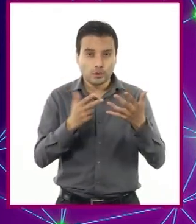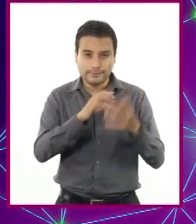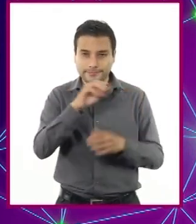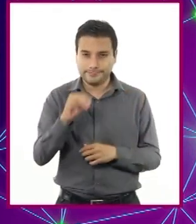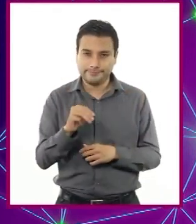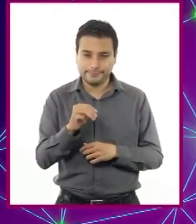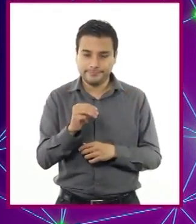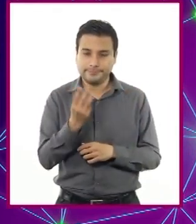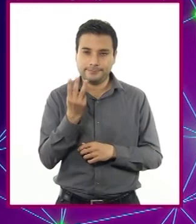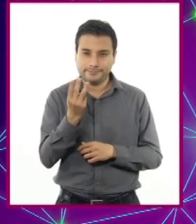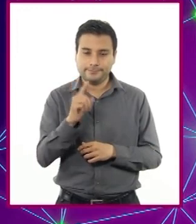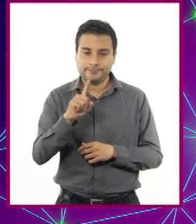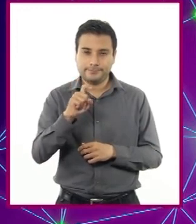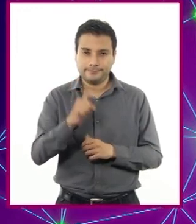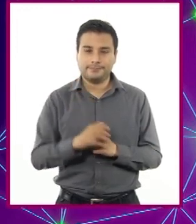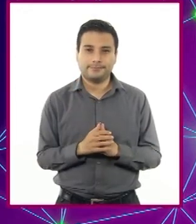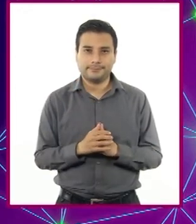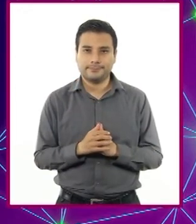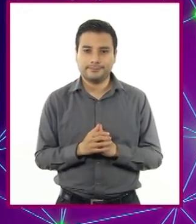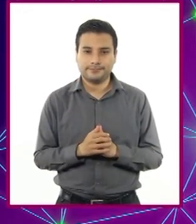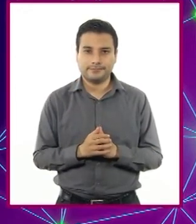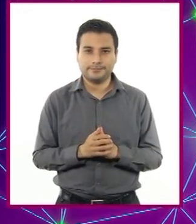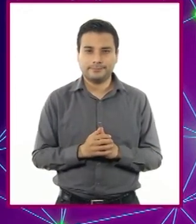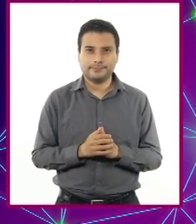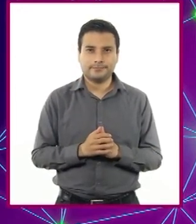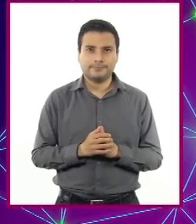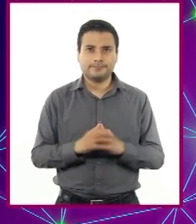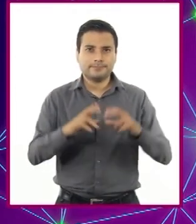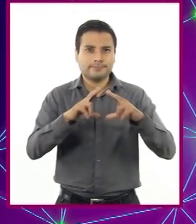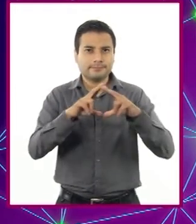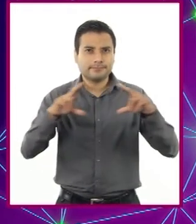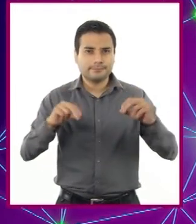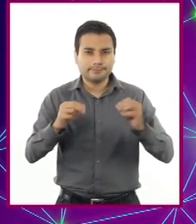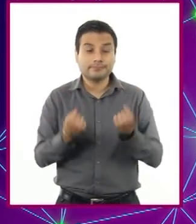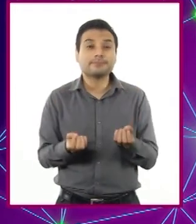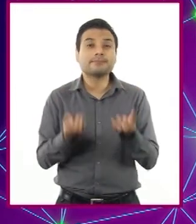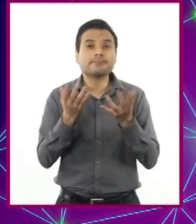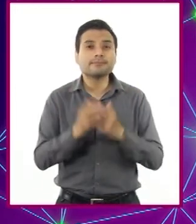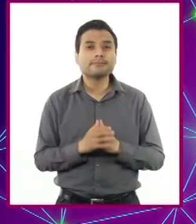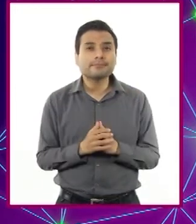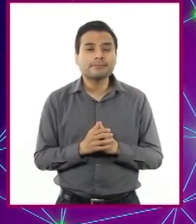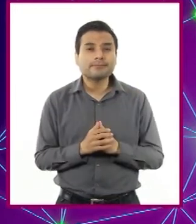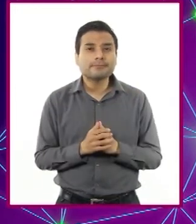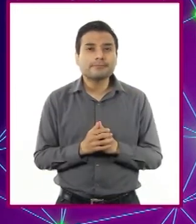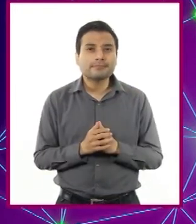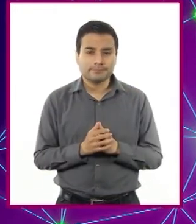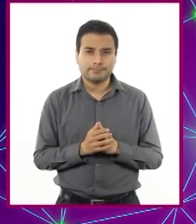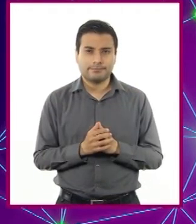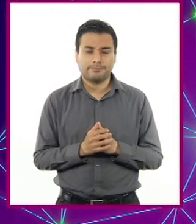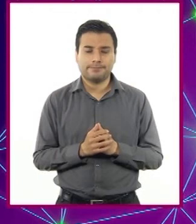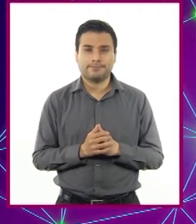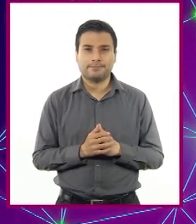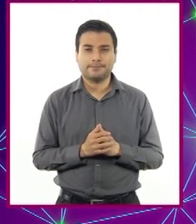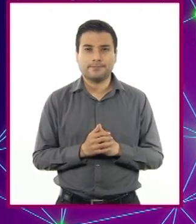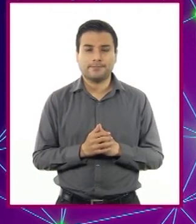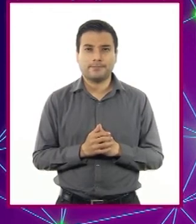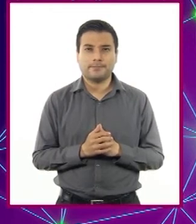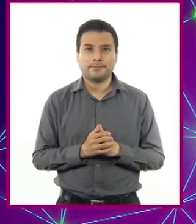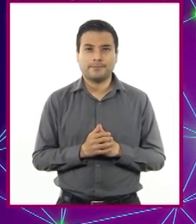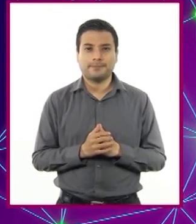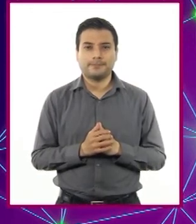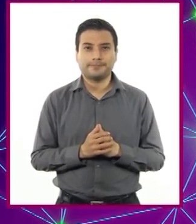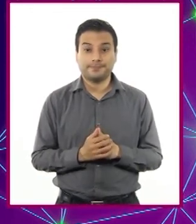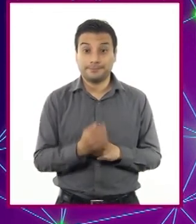agua. Ahora necesitamos saber cuántos hielos se necesitan para tener los 200 mililitros de capacidad del vaso. Como